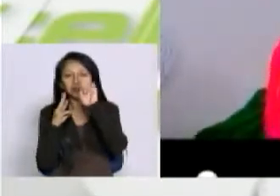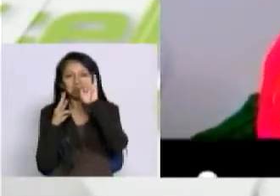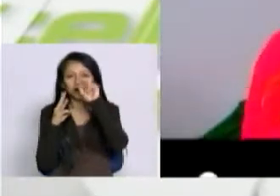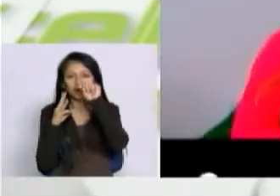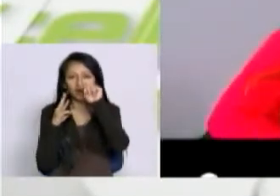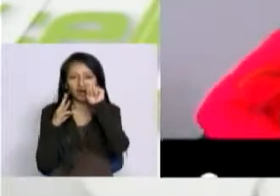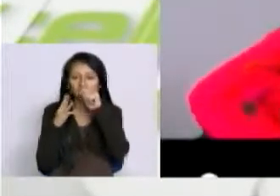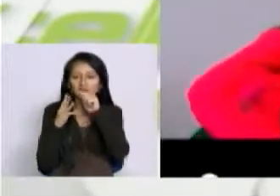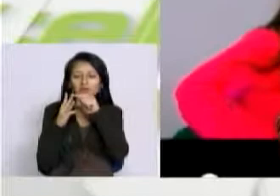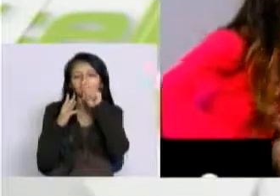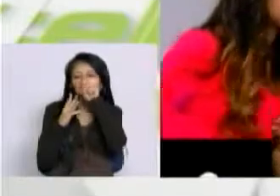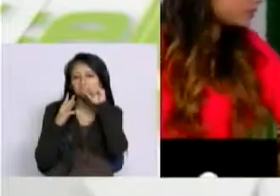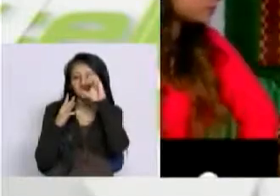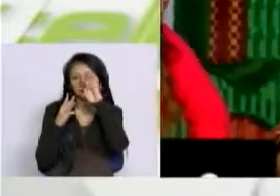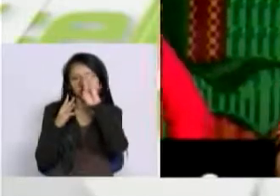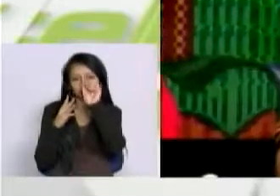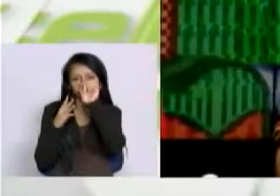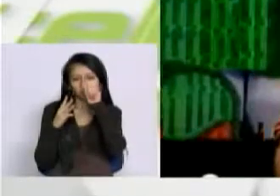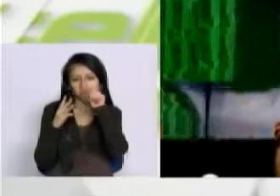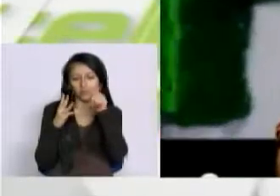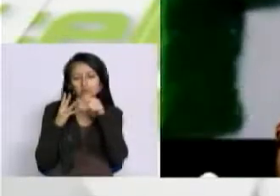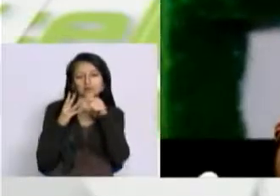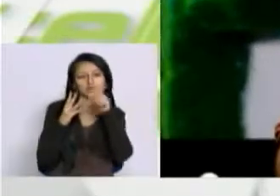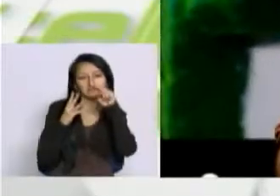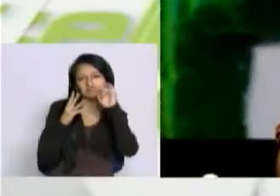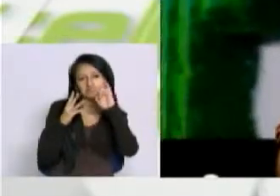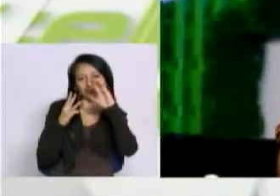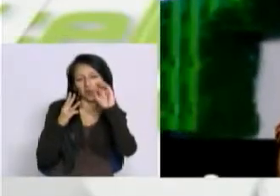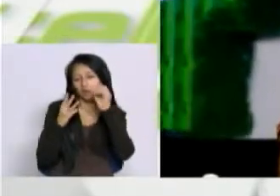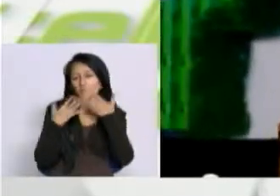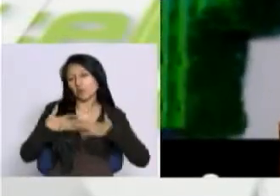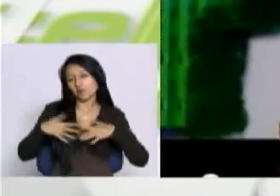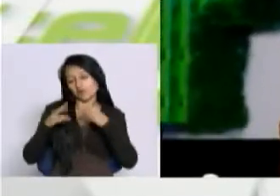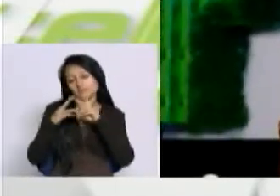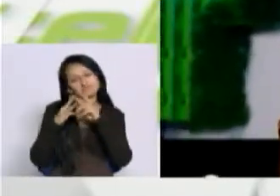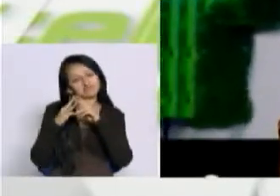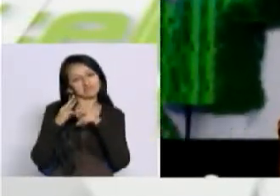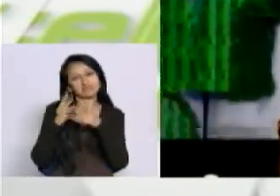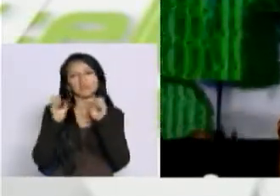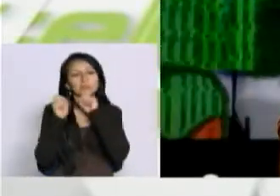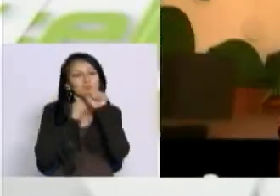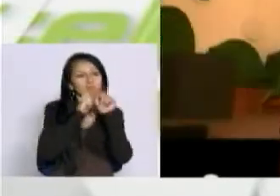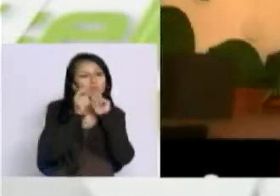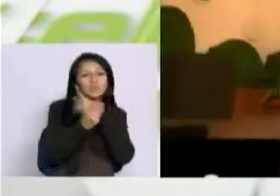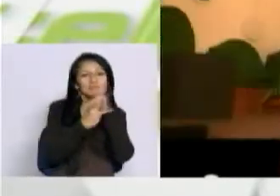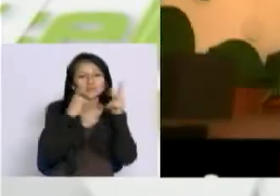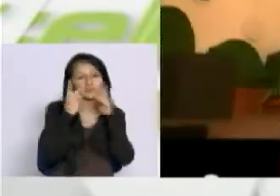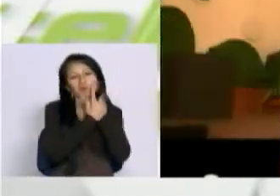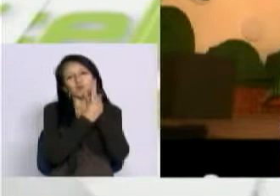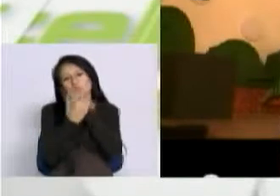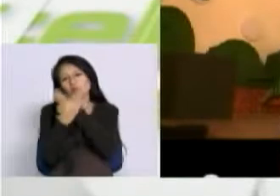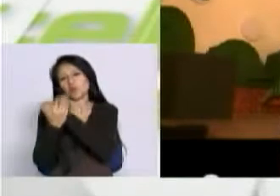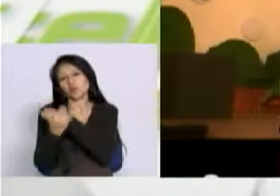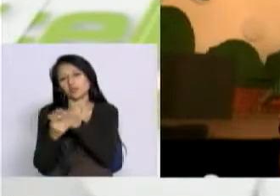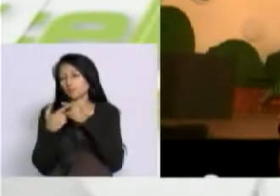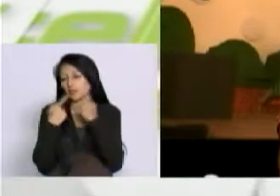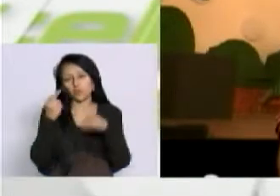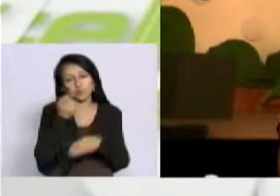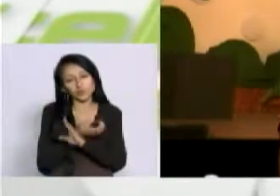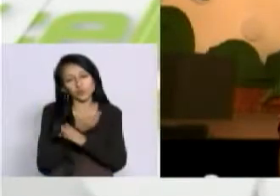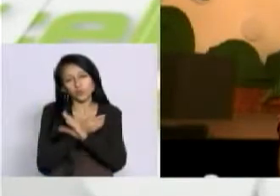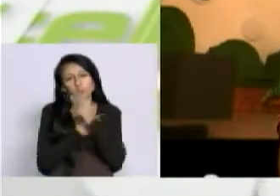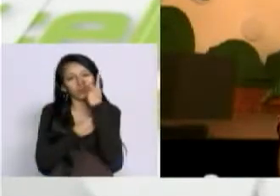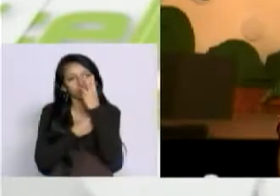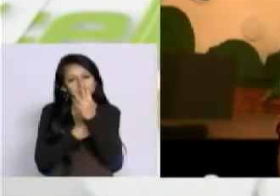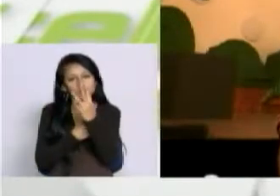los colegios a través de esta sección que nosotros estamos manejando. O sea, los tres presentadores continúan. Todo esto hizo